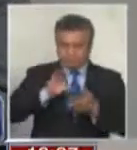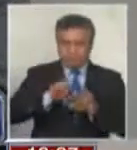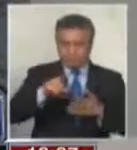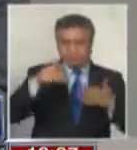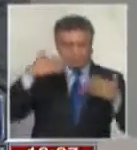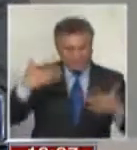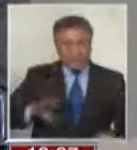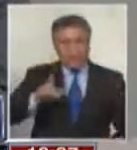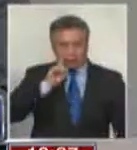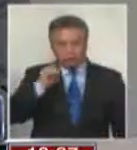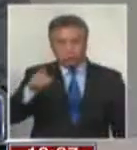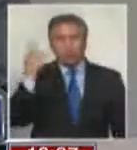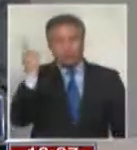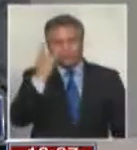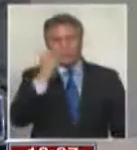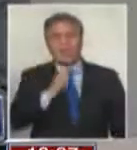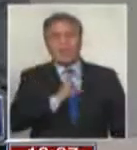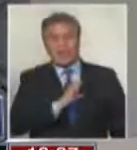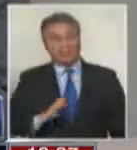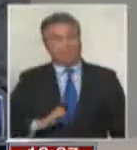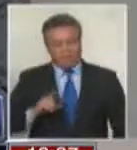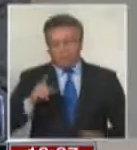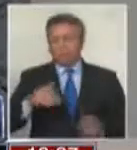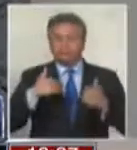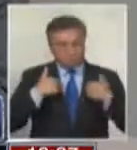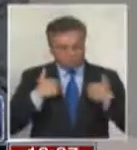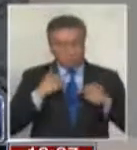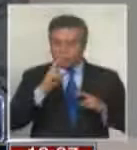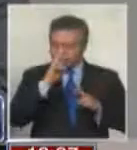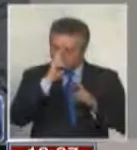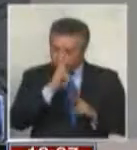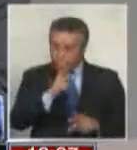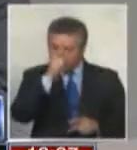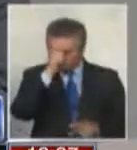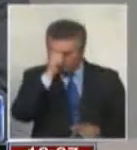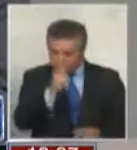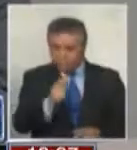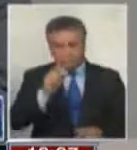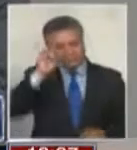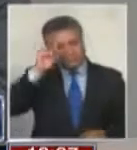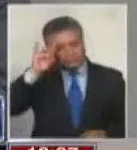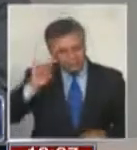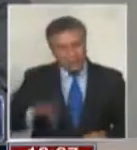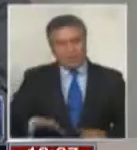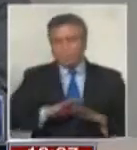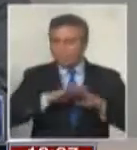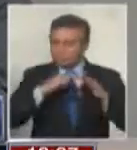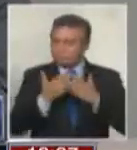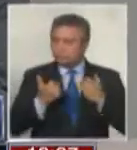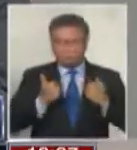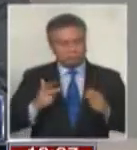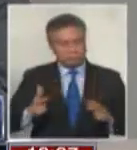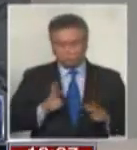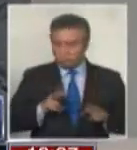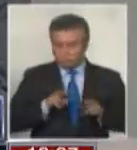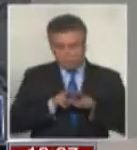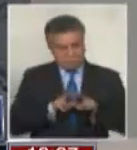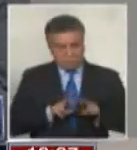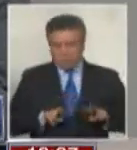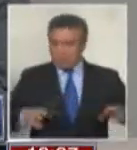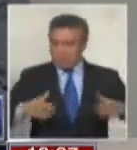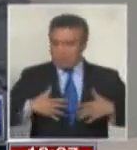desde luego que nosotros valoramos y reconocemos y lo hemos hecho con toda ecuanimidad y serenidad de espíritu